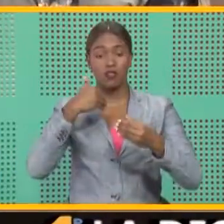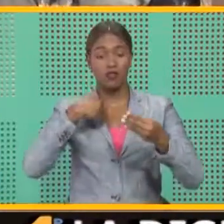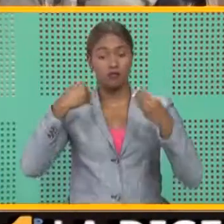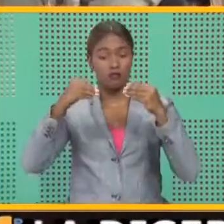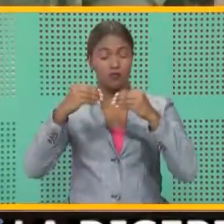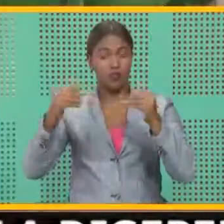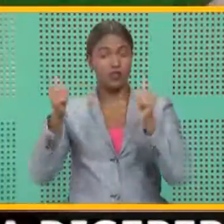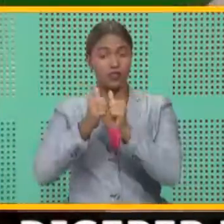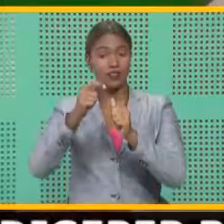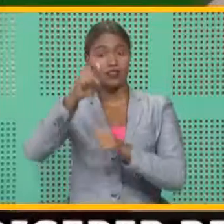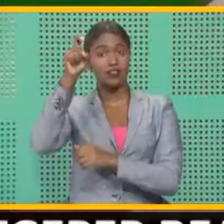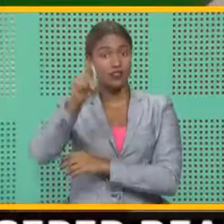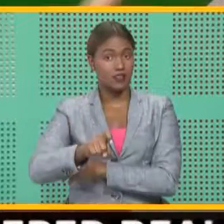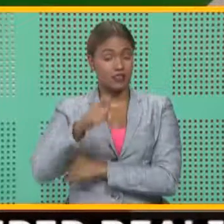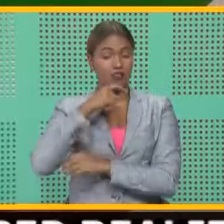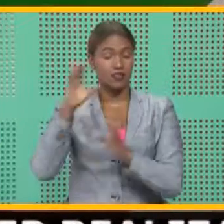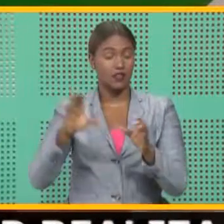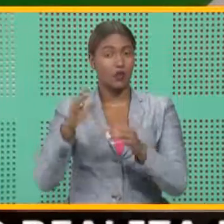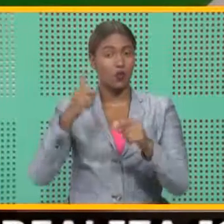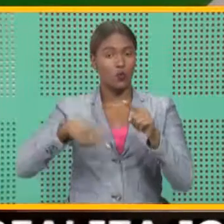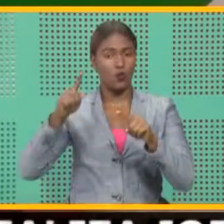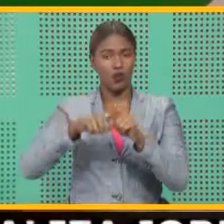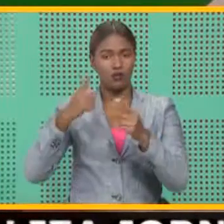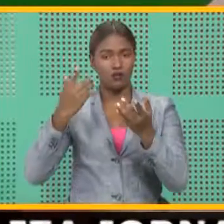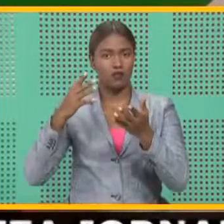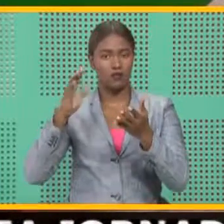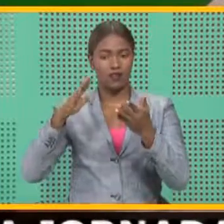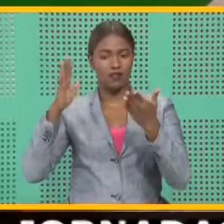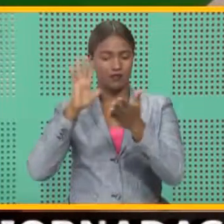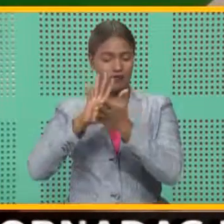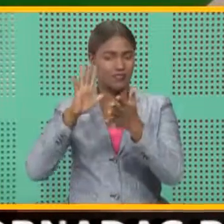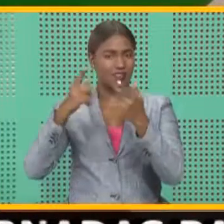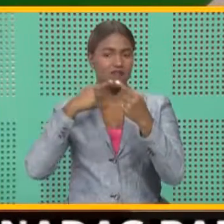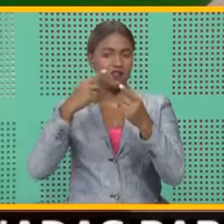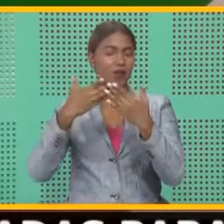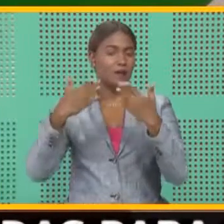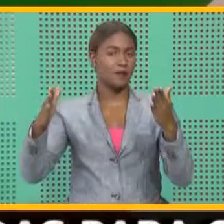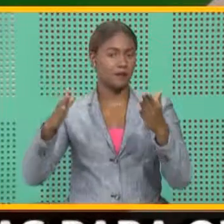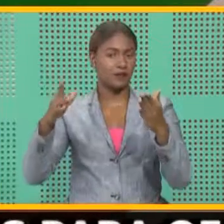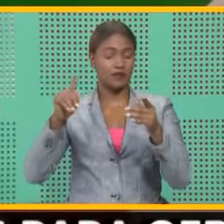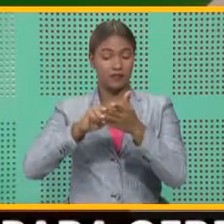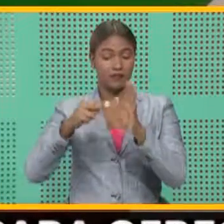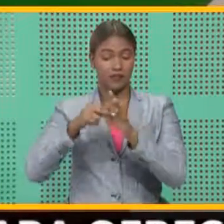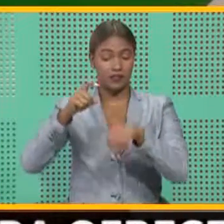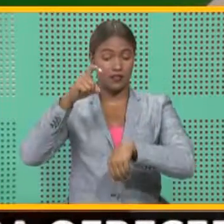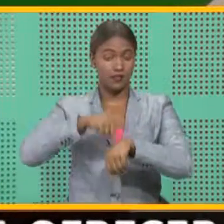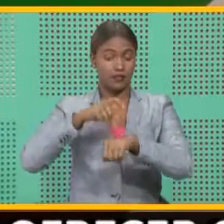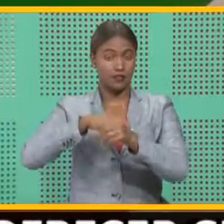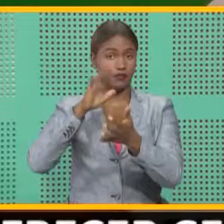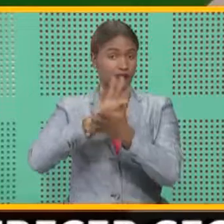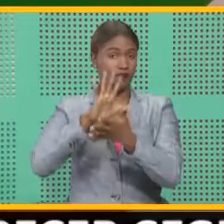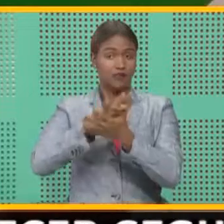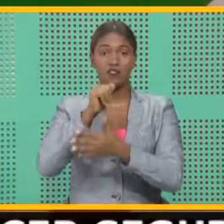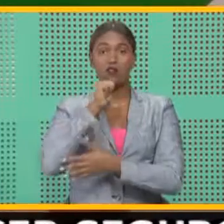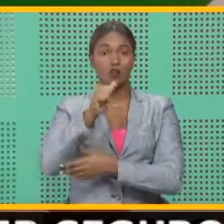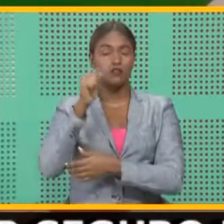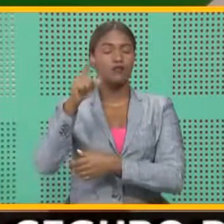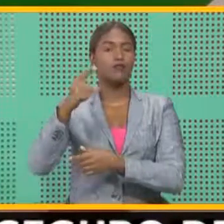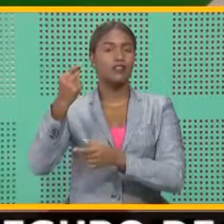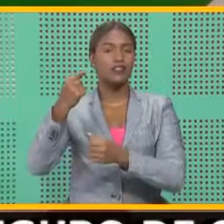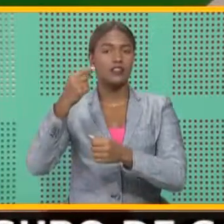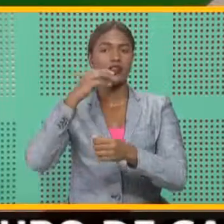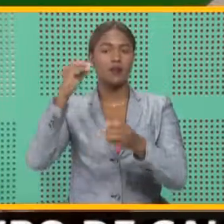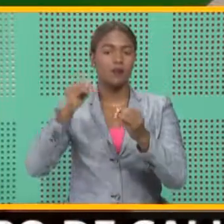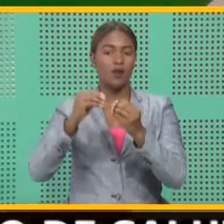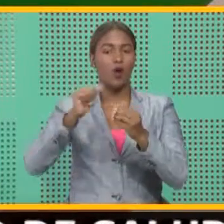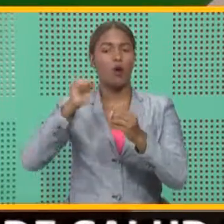que están muy ligados a cuando las escuelas están abiertas. Entonces, en el periodo escolar, no escolar, entonces hacen otro